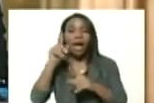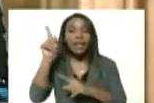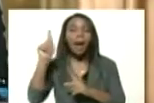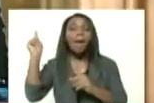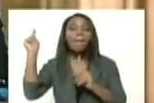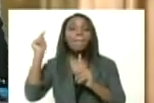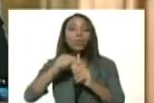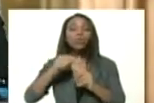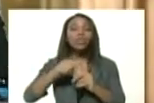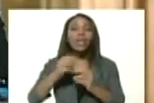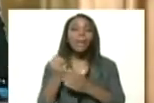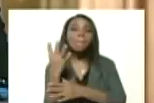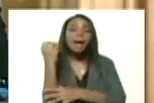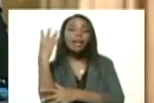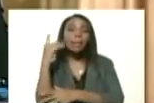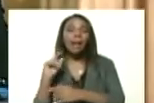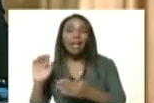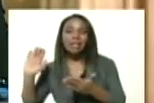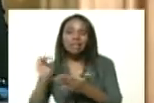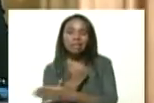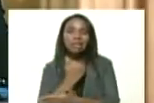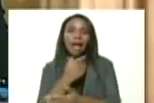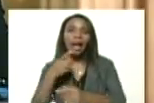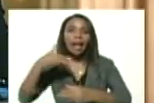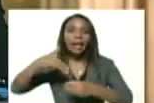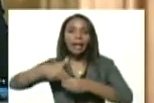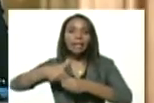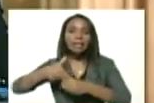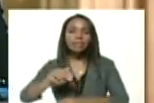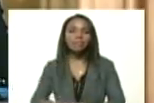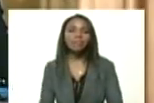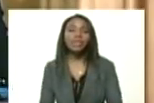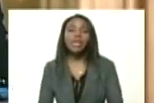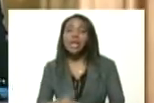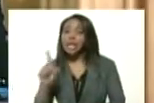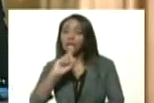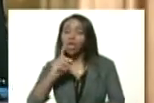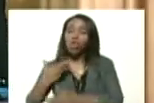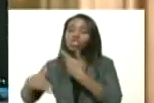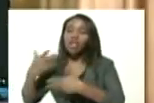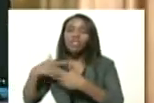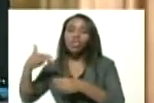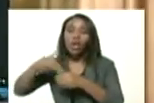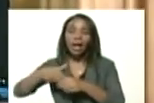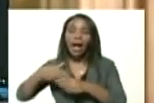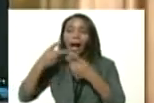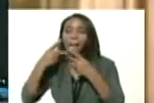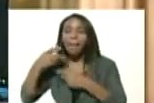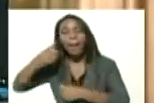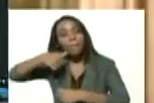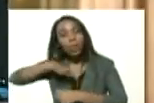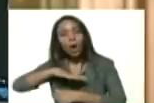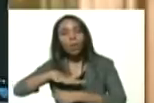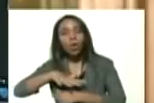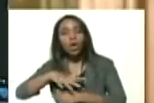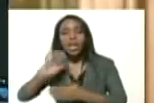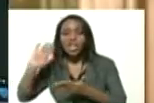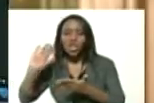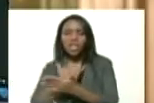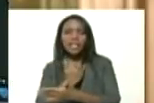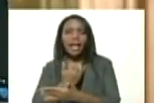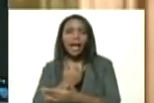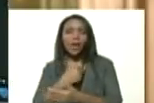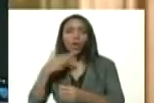para quitarnos el gas y que no hubiera servicios de gas para el pueblo y nos quitaron el gas